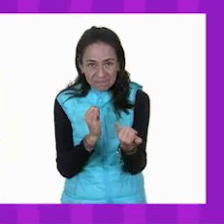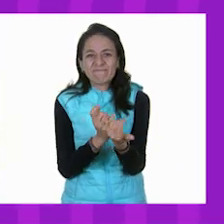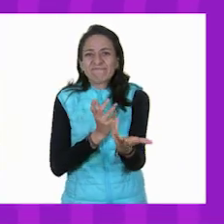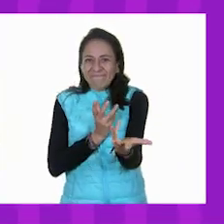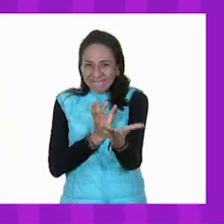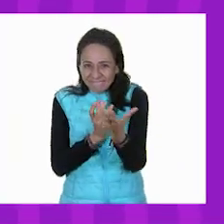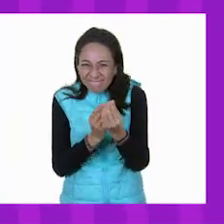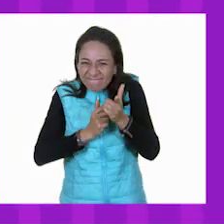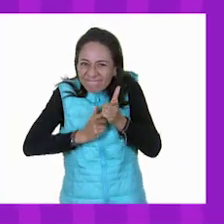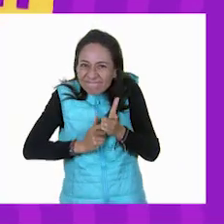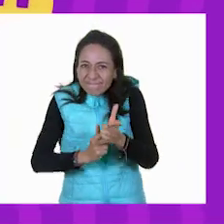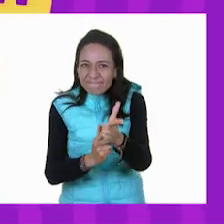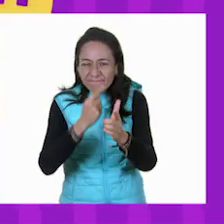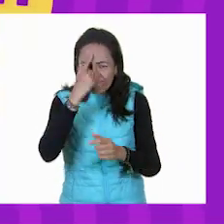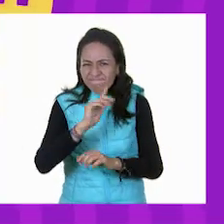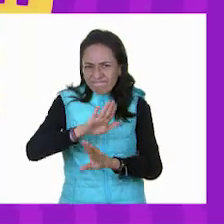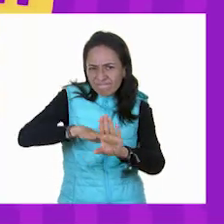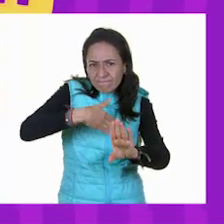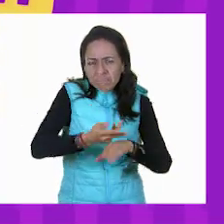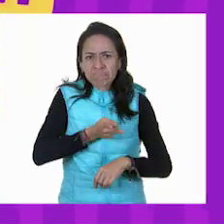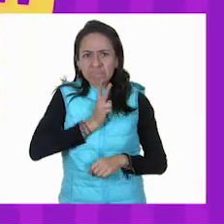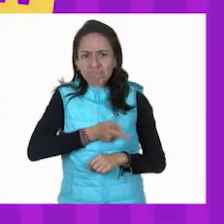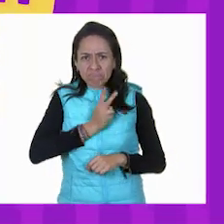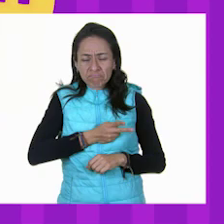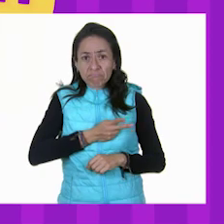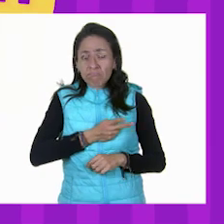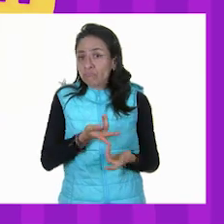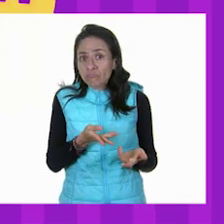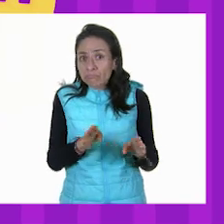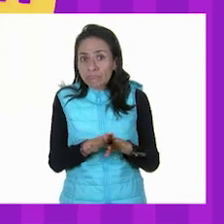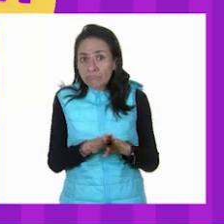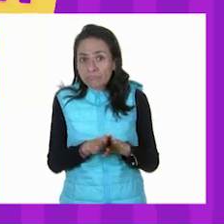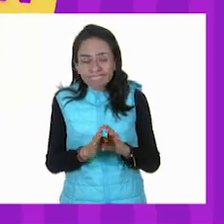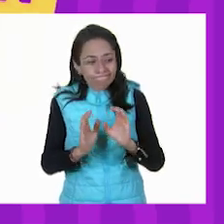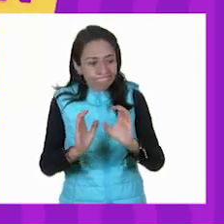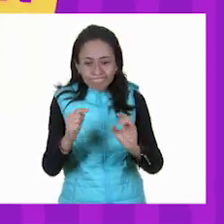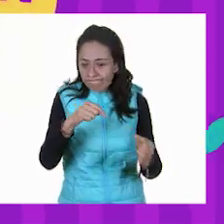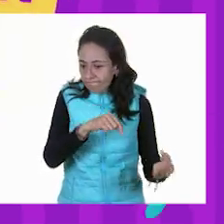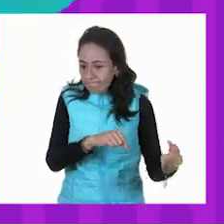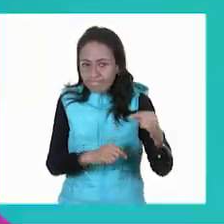virus, cuidándonos los unos a los otros.